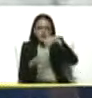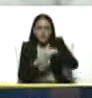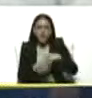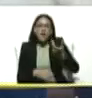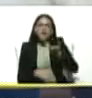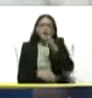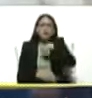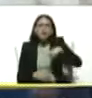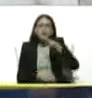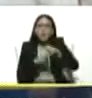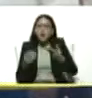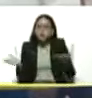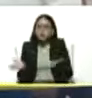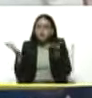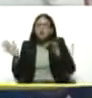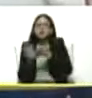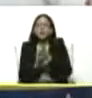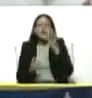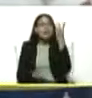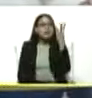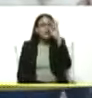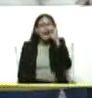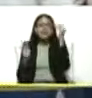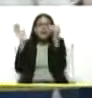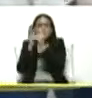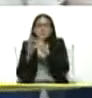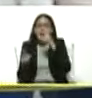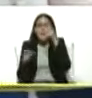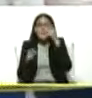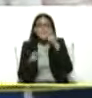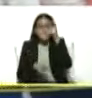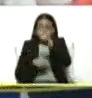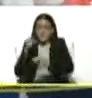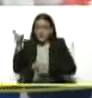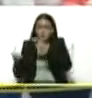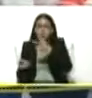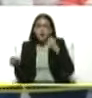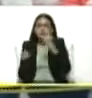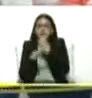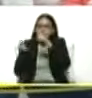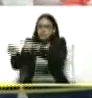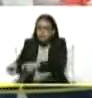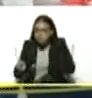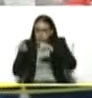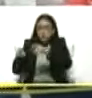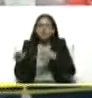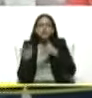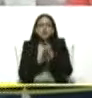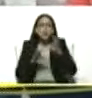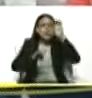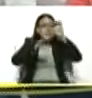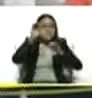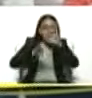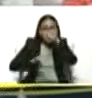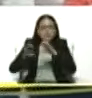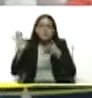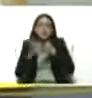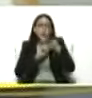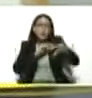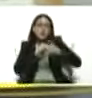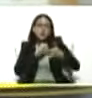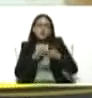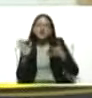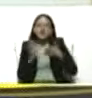30.000 productores campesinos, productoras y productoras venezolanos que necesitan hoy de la ciencia, de la tecnología, para potenciar,